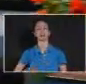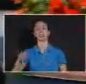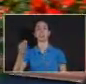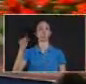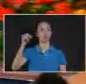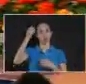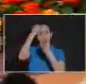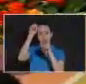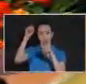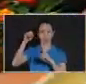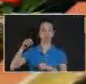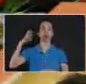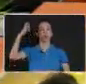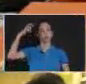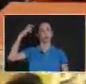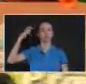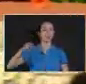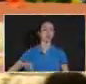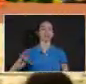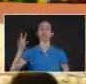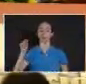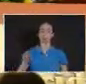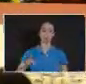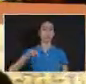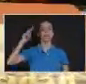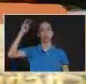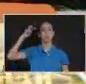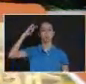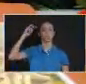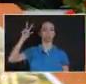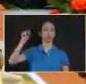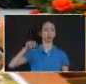profeta no fue puesto para eso, hermano, no fue puesto para guiar.